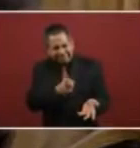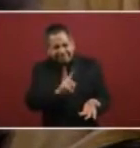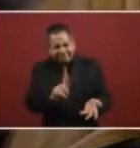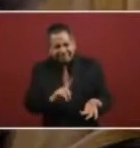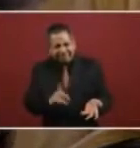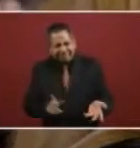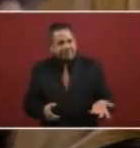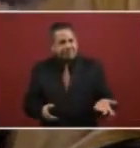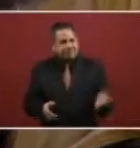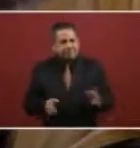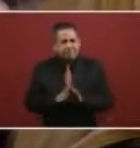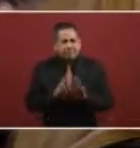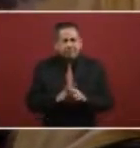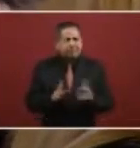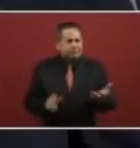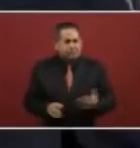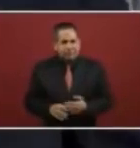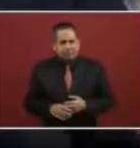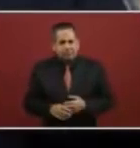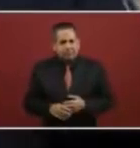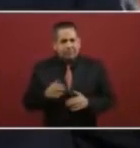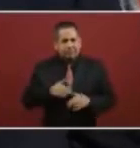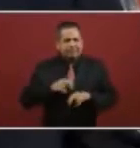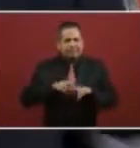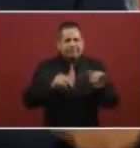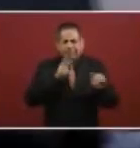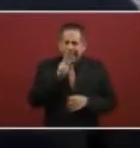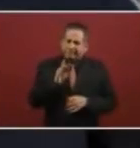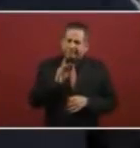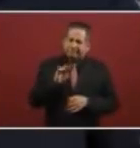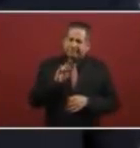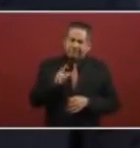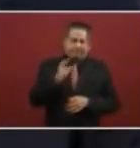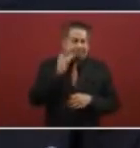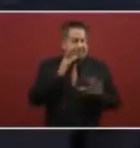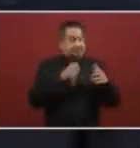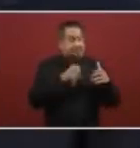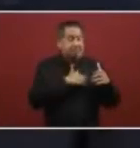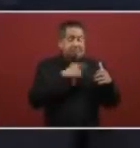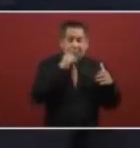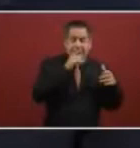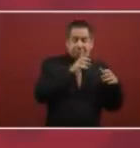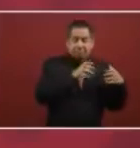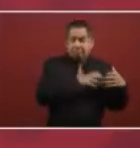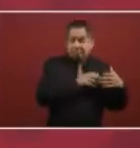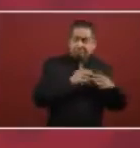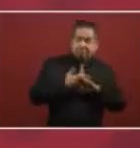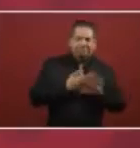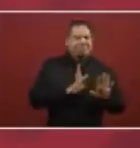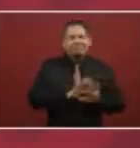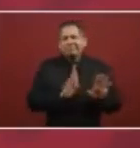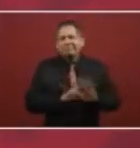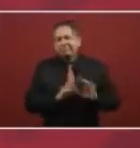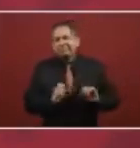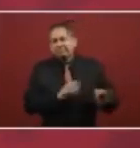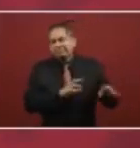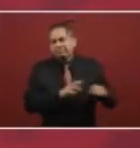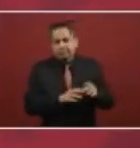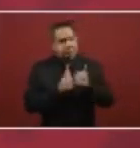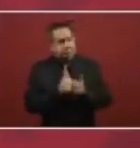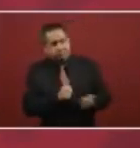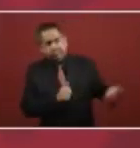Entonces, ya ni siquiera hablo de fifí, pues, pero, porque es, si son los de